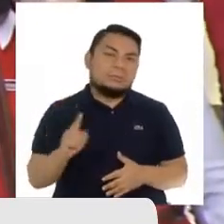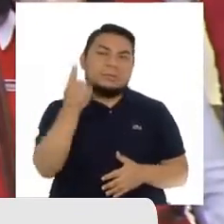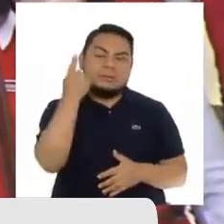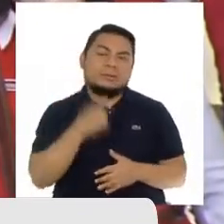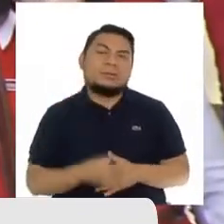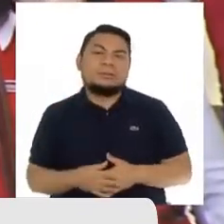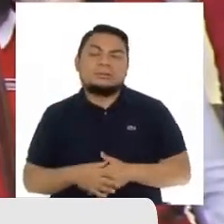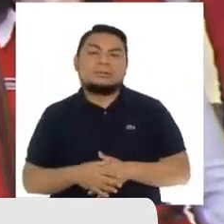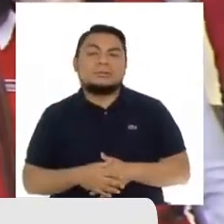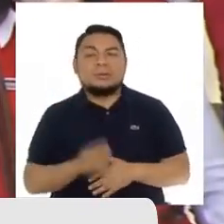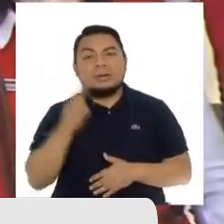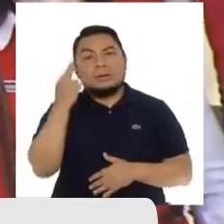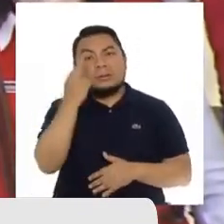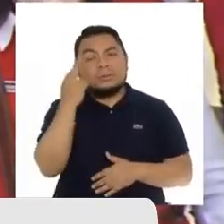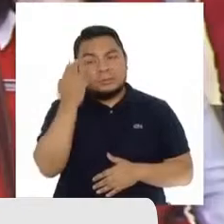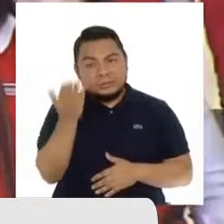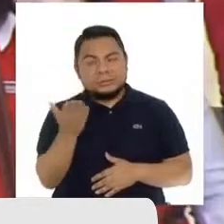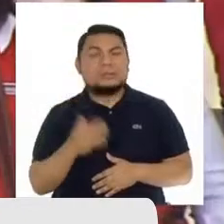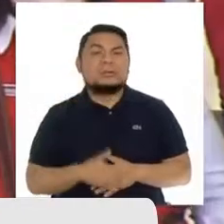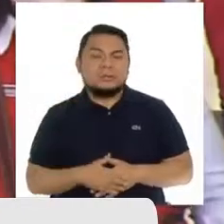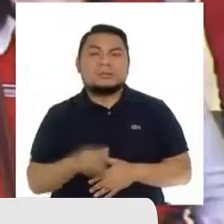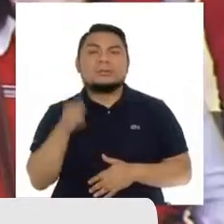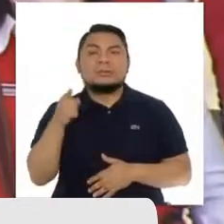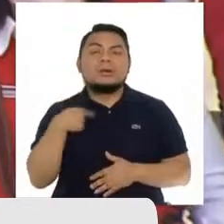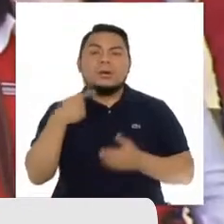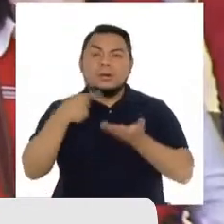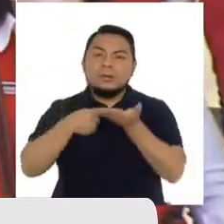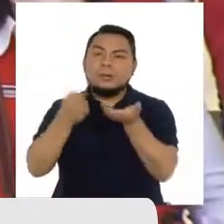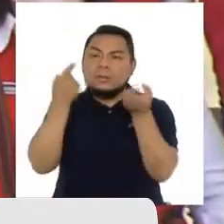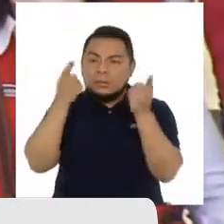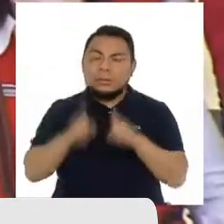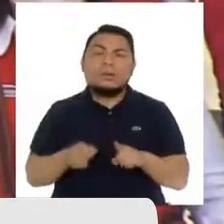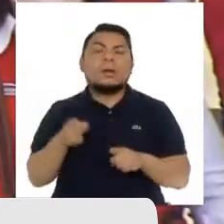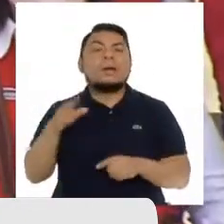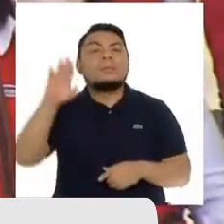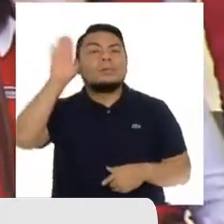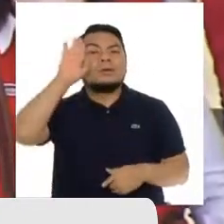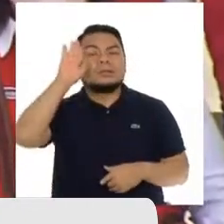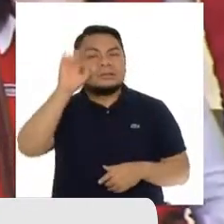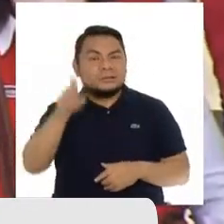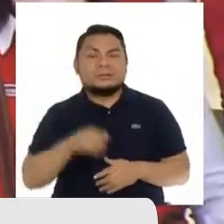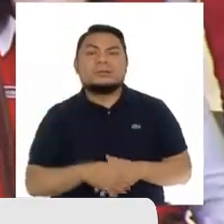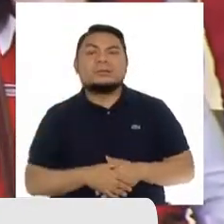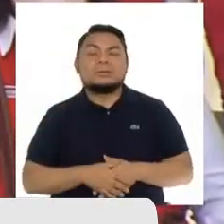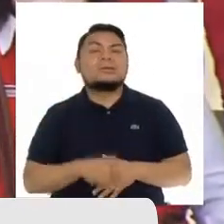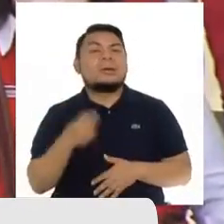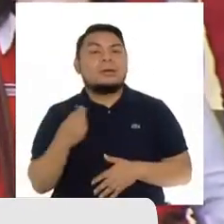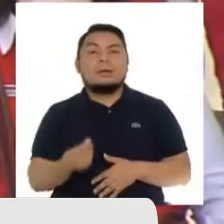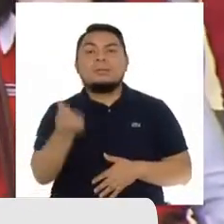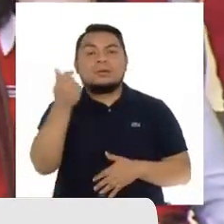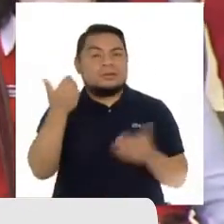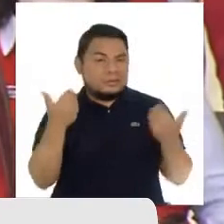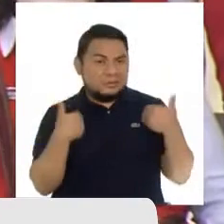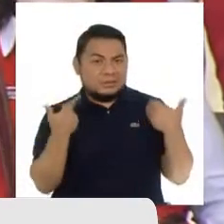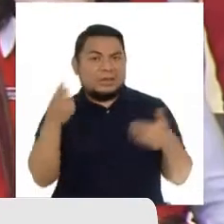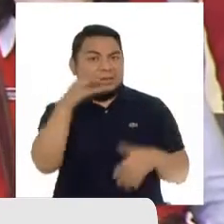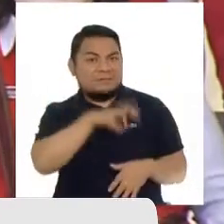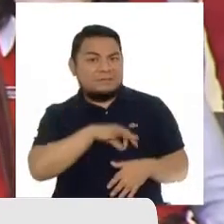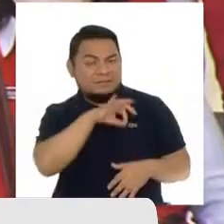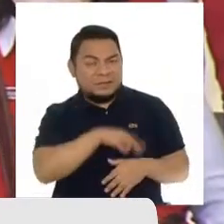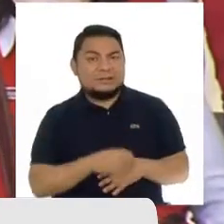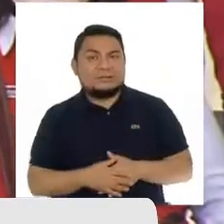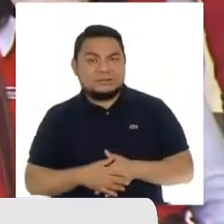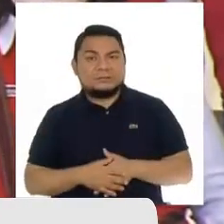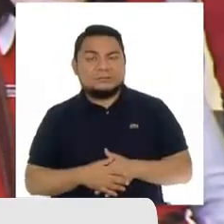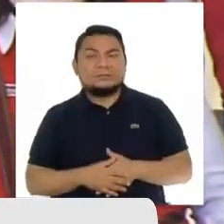por ello en coordinación con la policía nacional que pronto tendrá sus beneficios